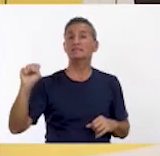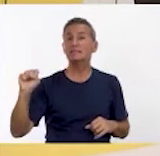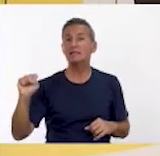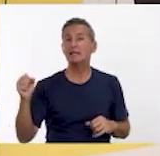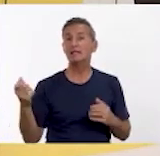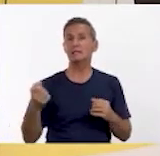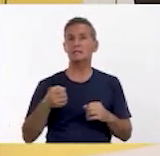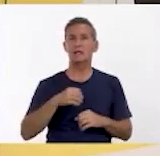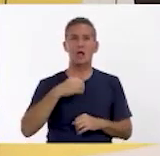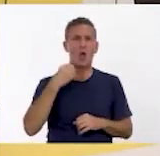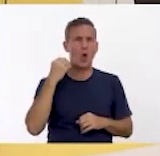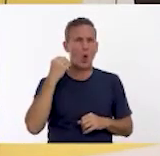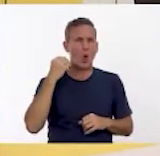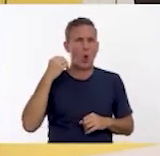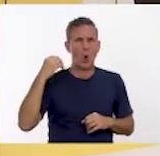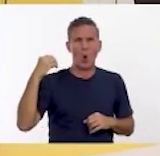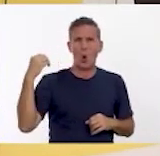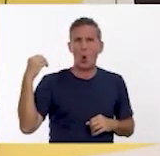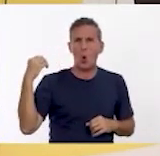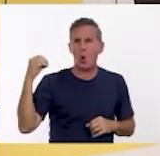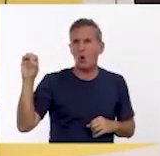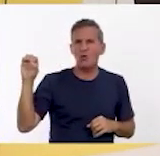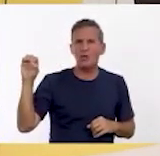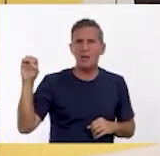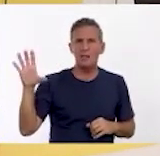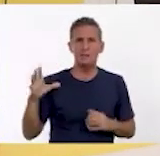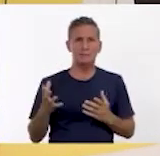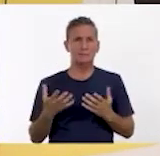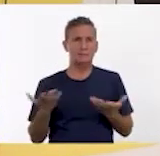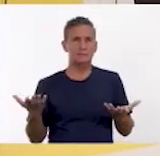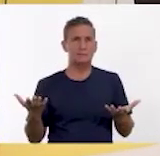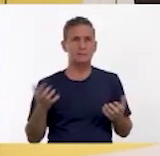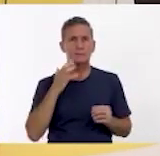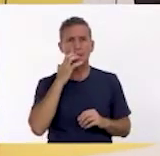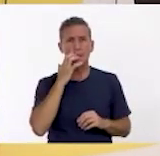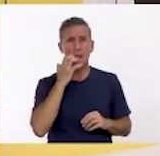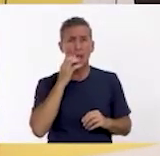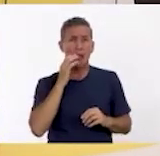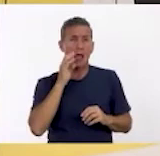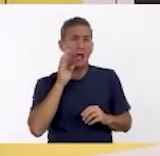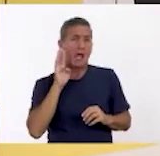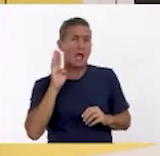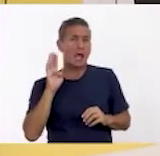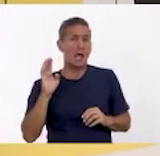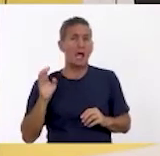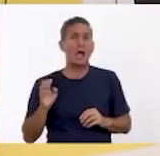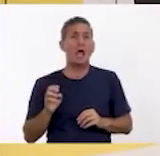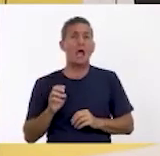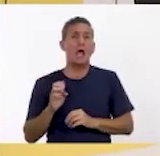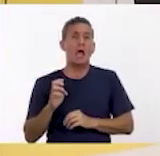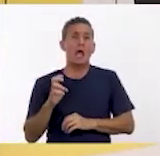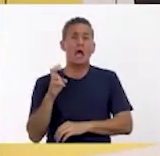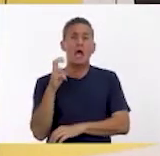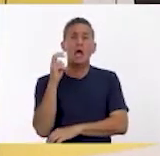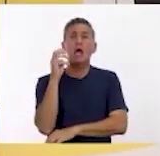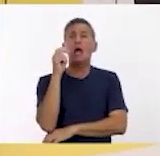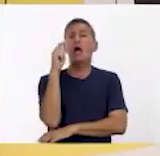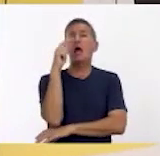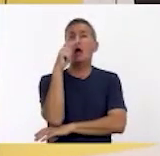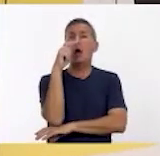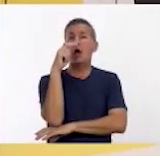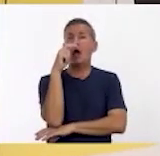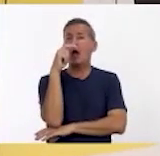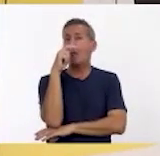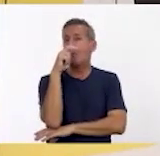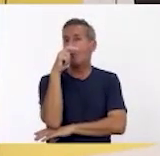vemos cómo Bolivia apenas perdió lo que había logrado, ya se retiró, y así muchos países, porque tienen la